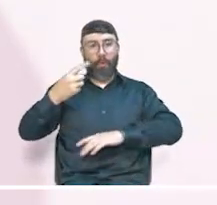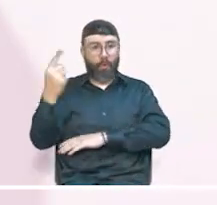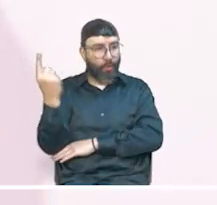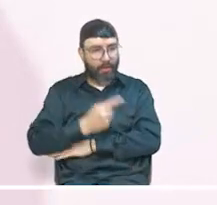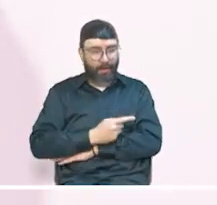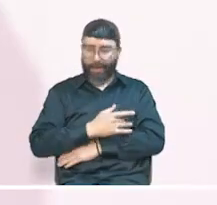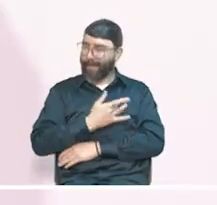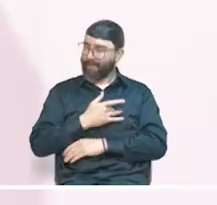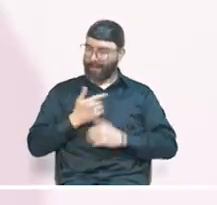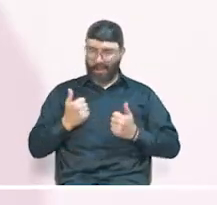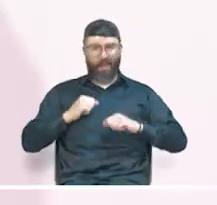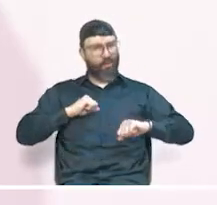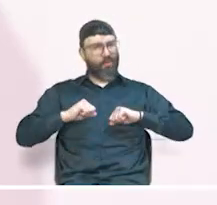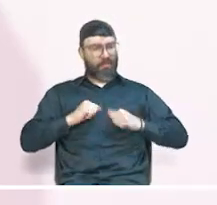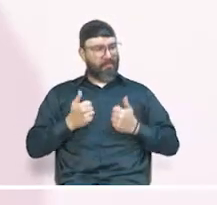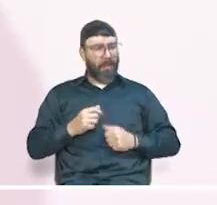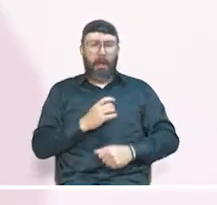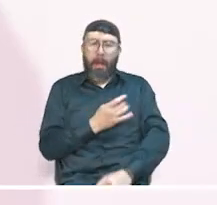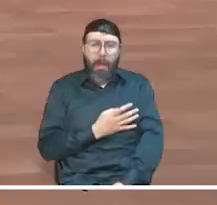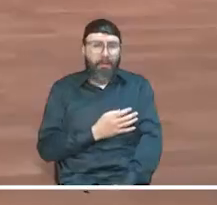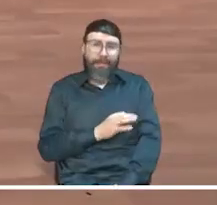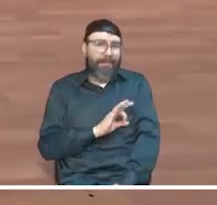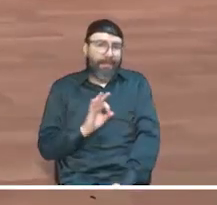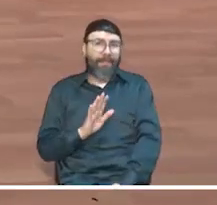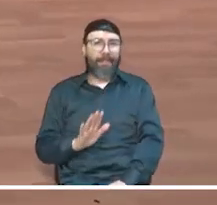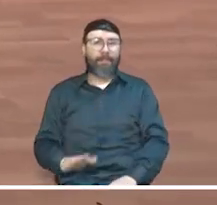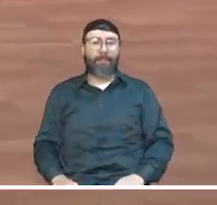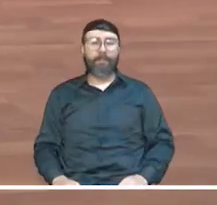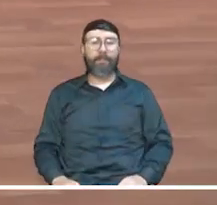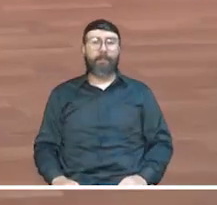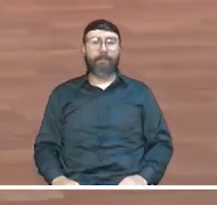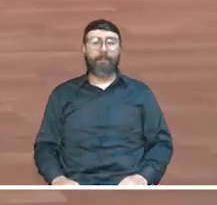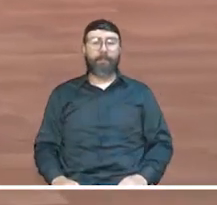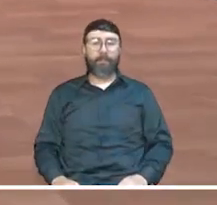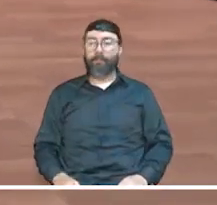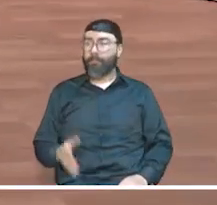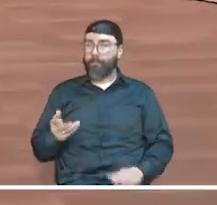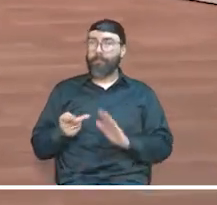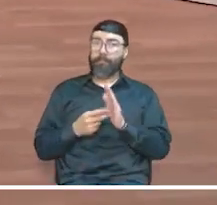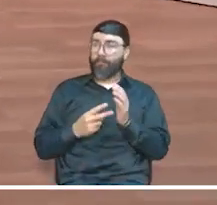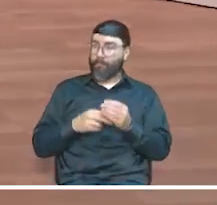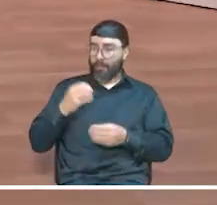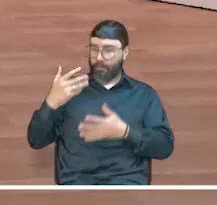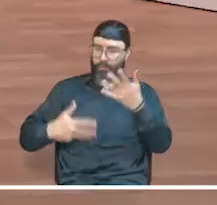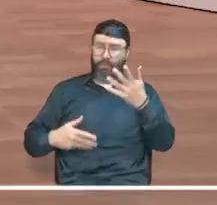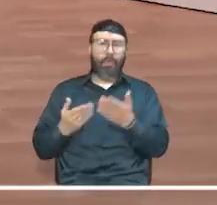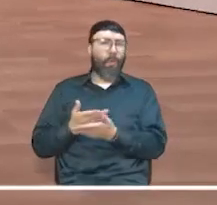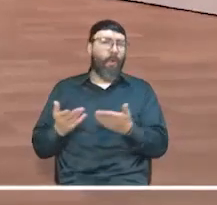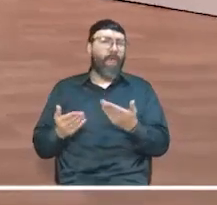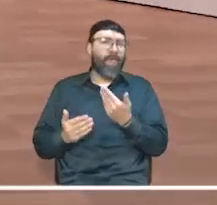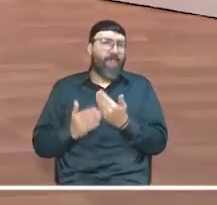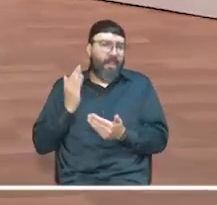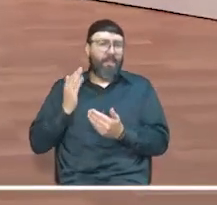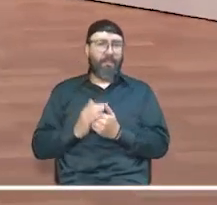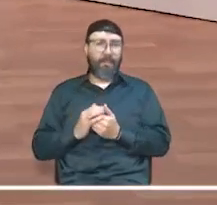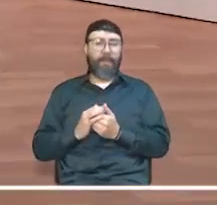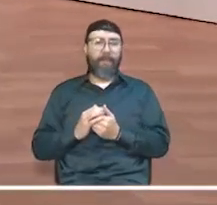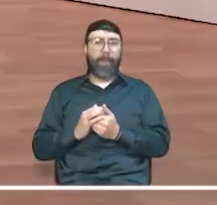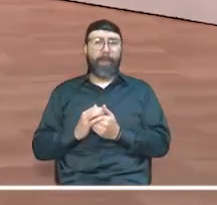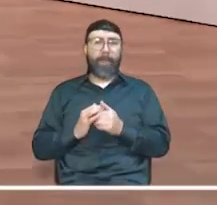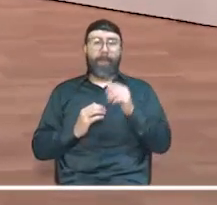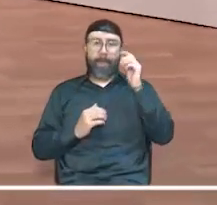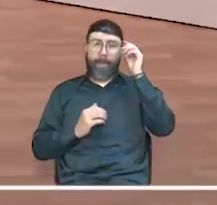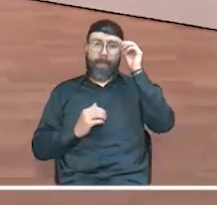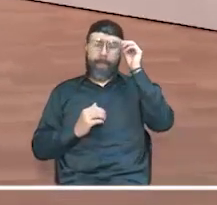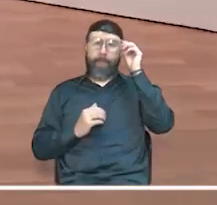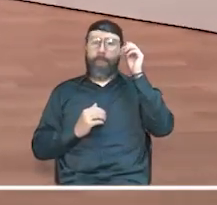como con tanto dolor y tanta limitación funcional. Entonces, mire que estamos hablando de cosas muy fáciles. Realmente yo sufro